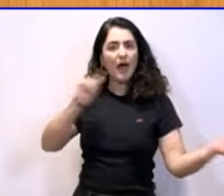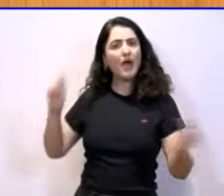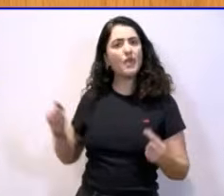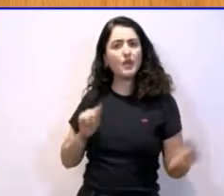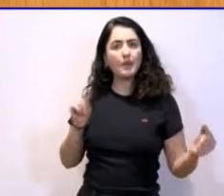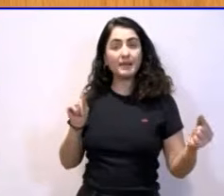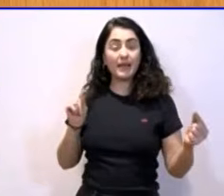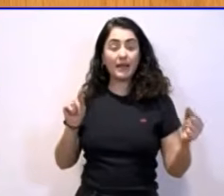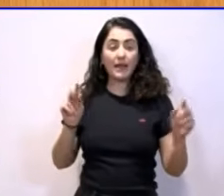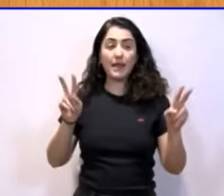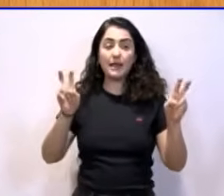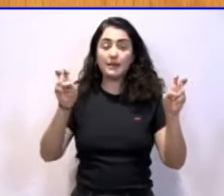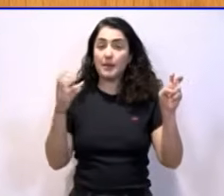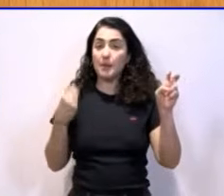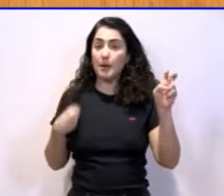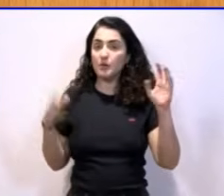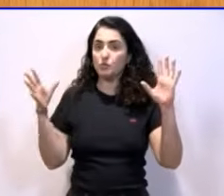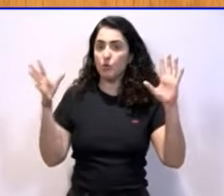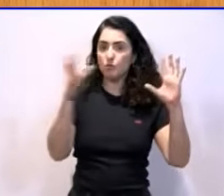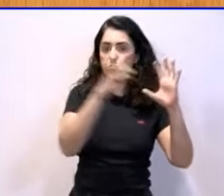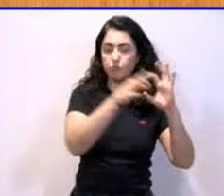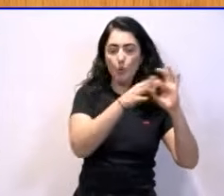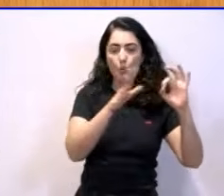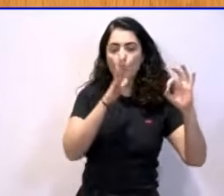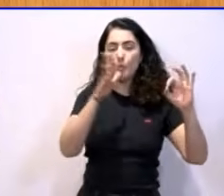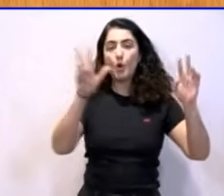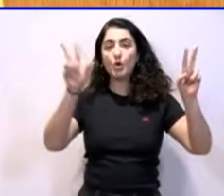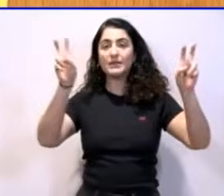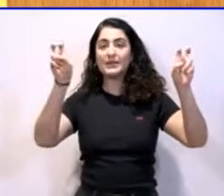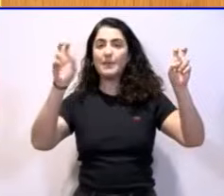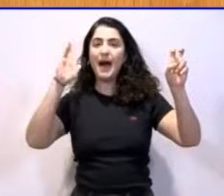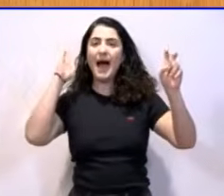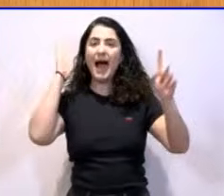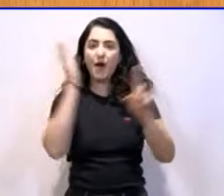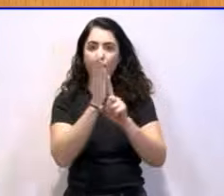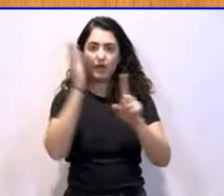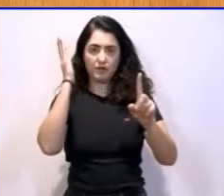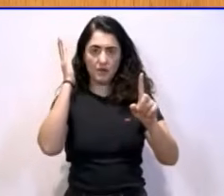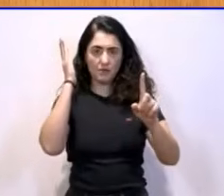de este tema, y es que es un tema que afecta, lo decía,